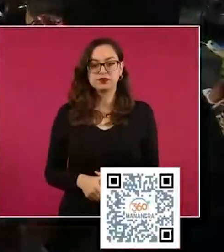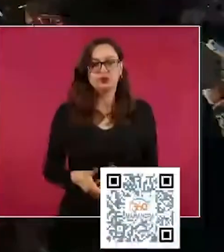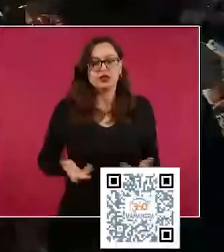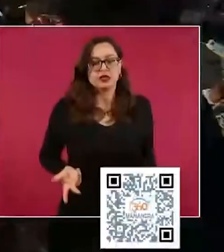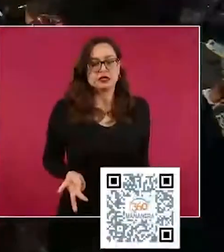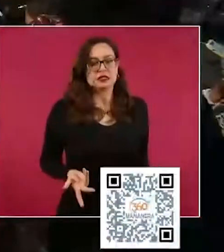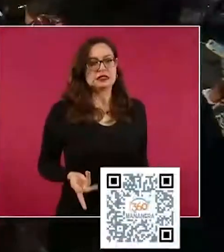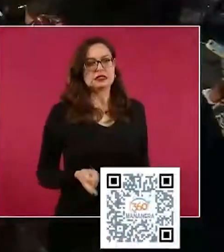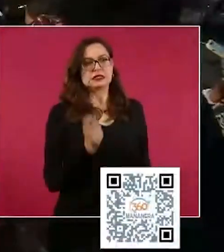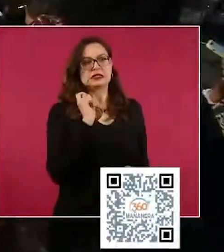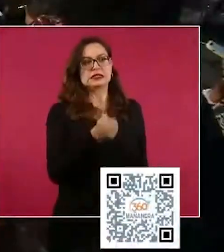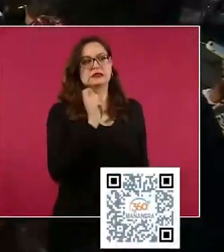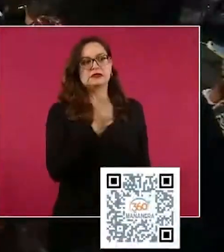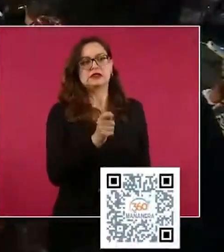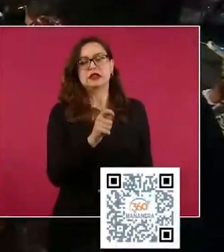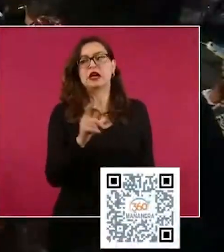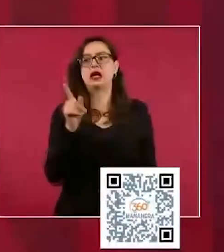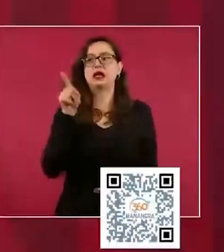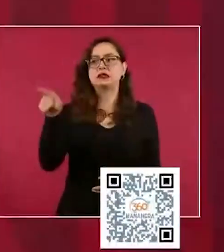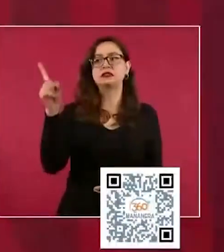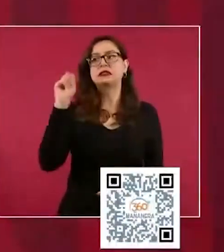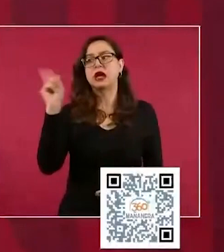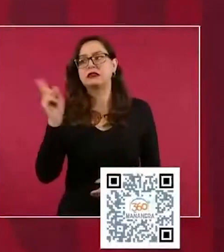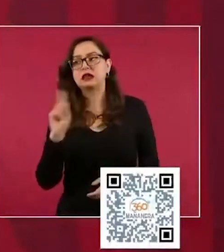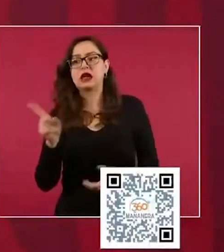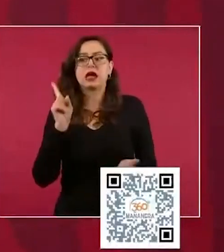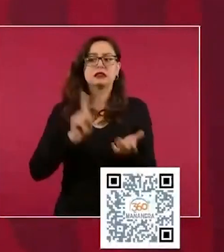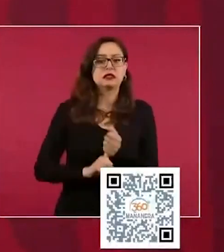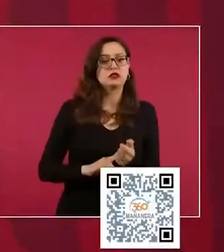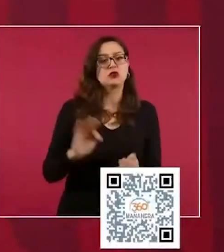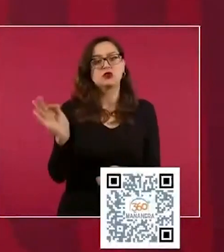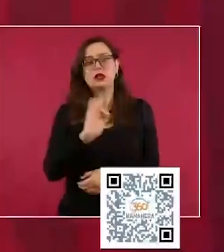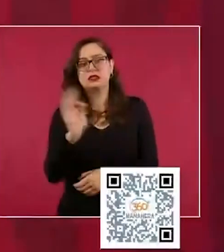que se haya hablado o alguna cooperación no vale no